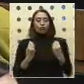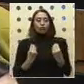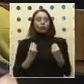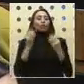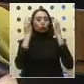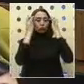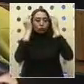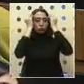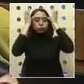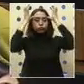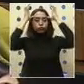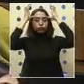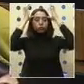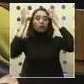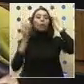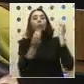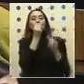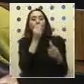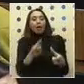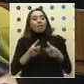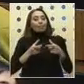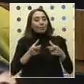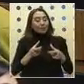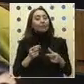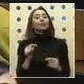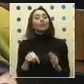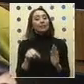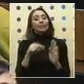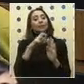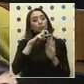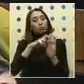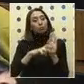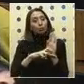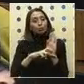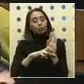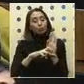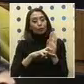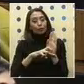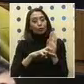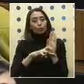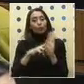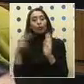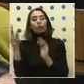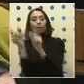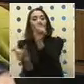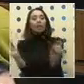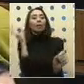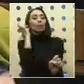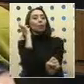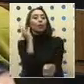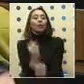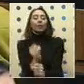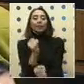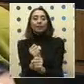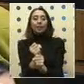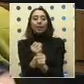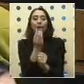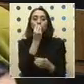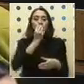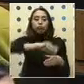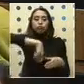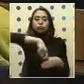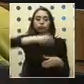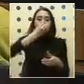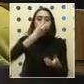intelectual. Pero este proyecto, además de que tiene la trabajadora de manipuladora de